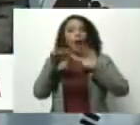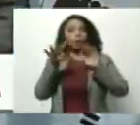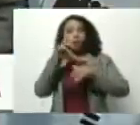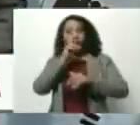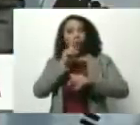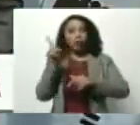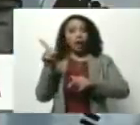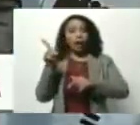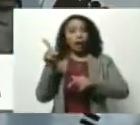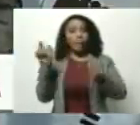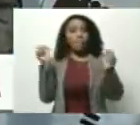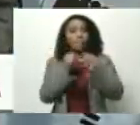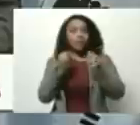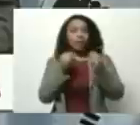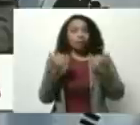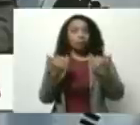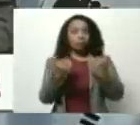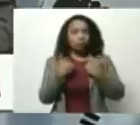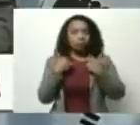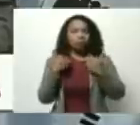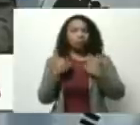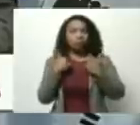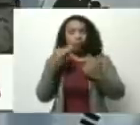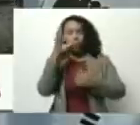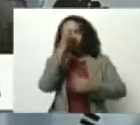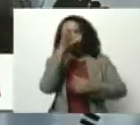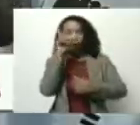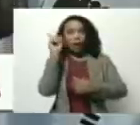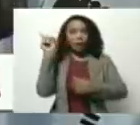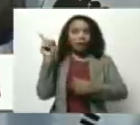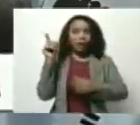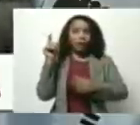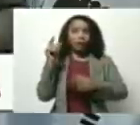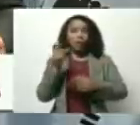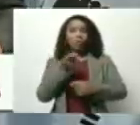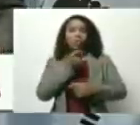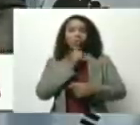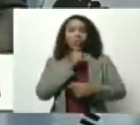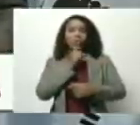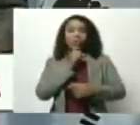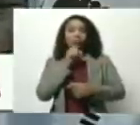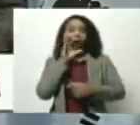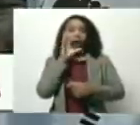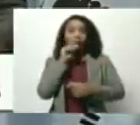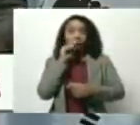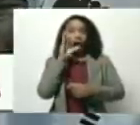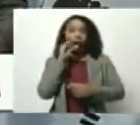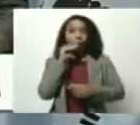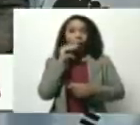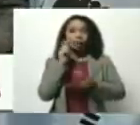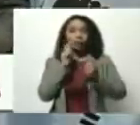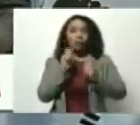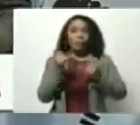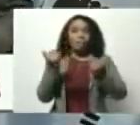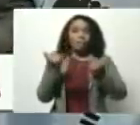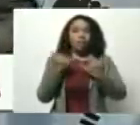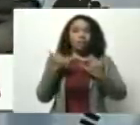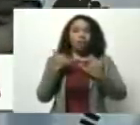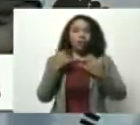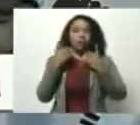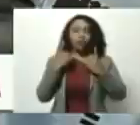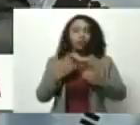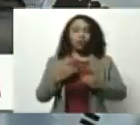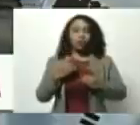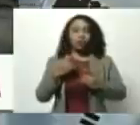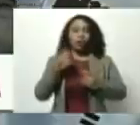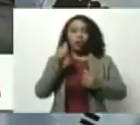edad, que en Mérida, sufriendo acoso por sus dificultades en el habla, intentó suicidarse tomando